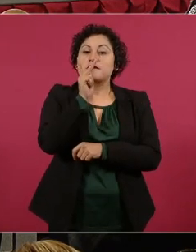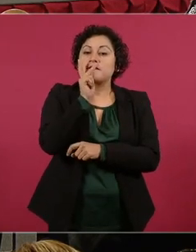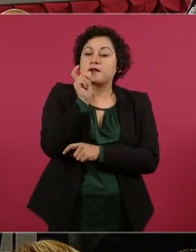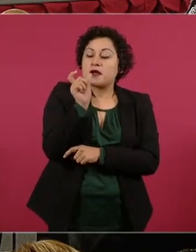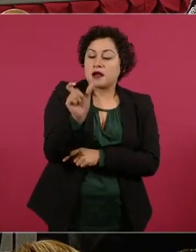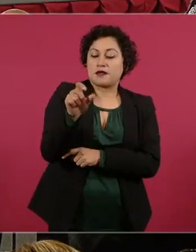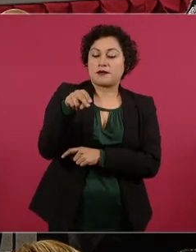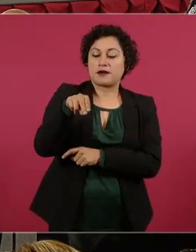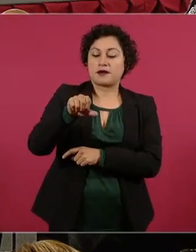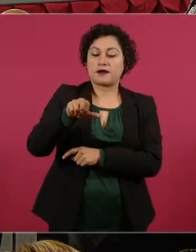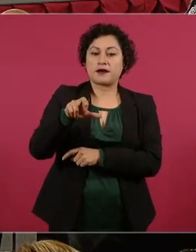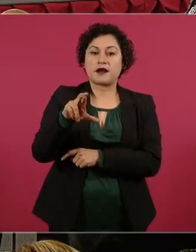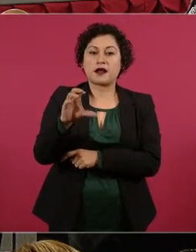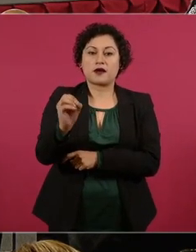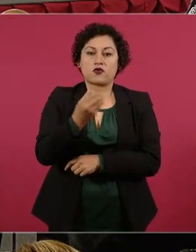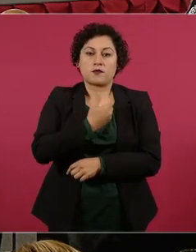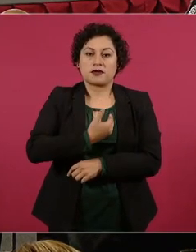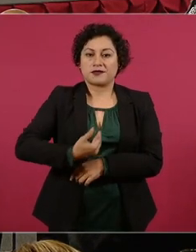sino dice